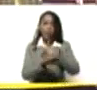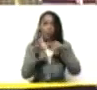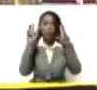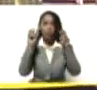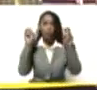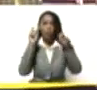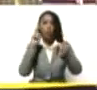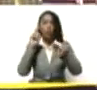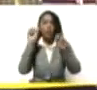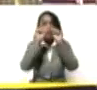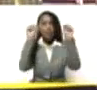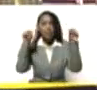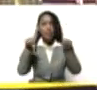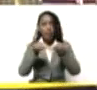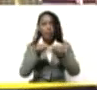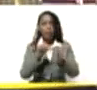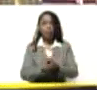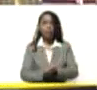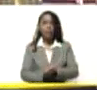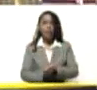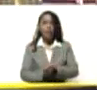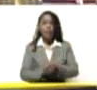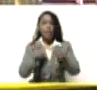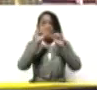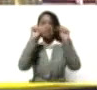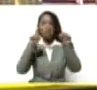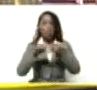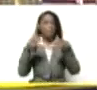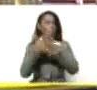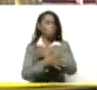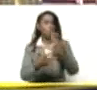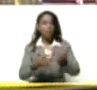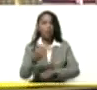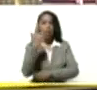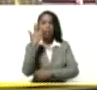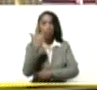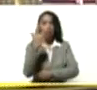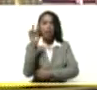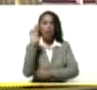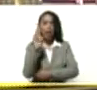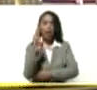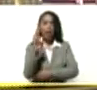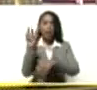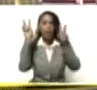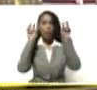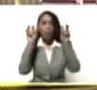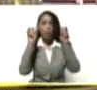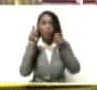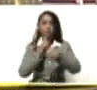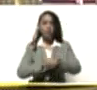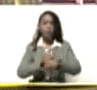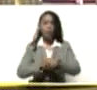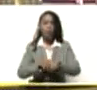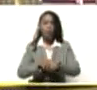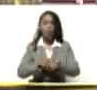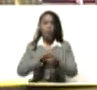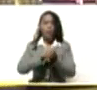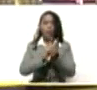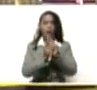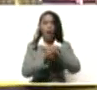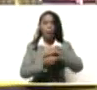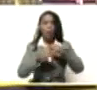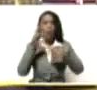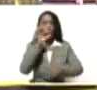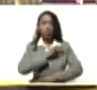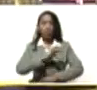sistema, el sistema de las 3R de la nueva época de transición al